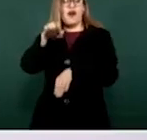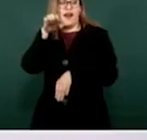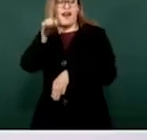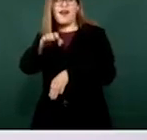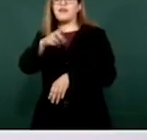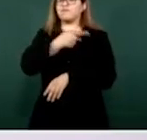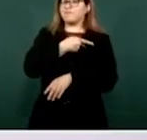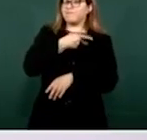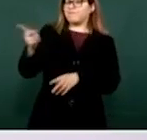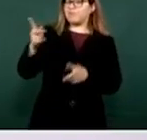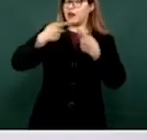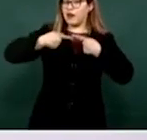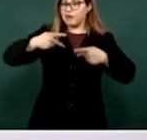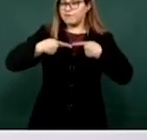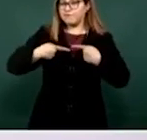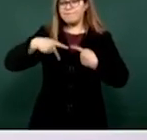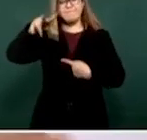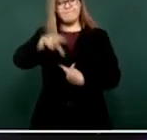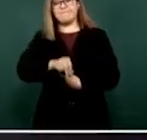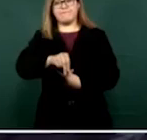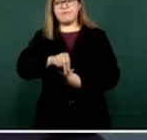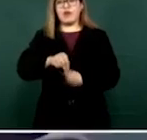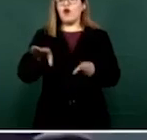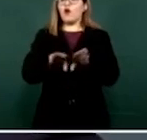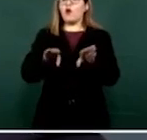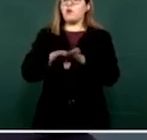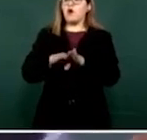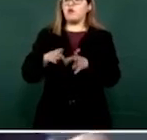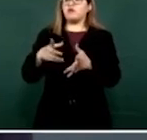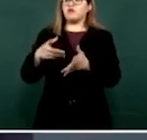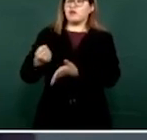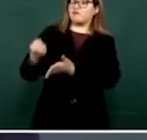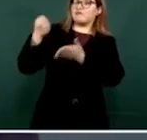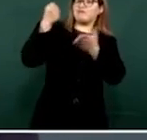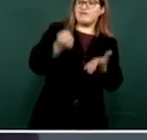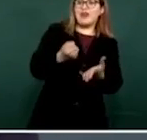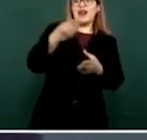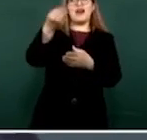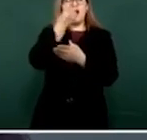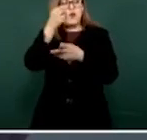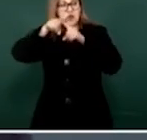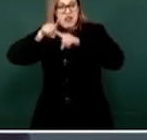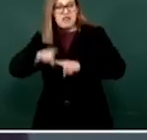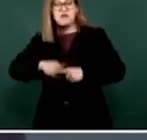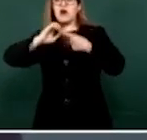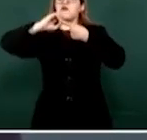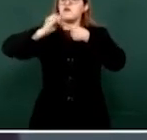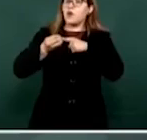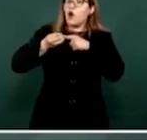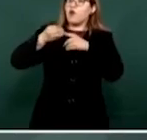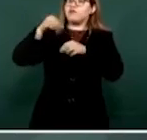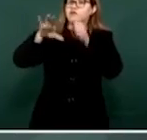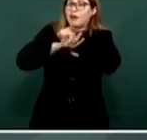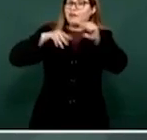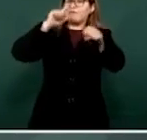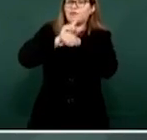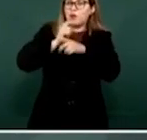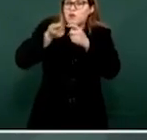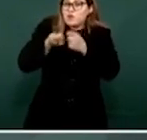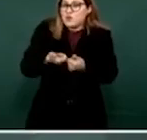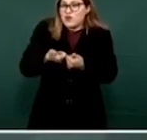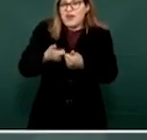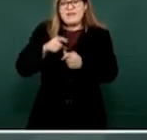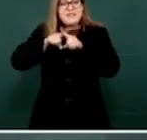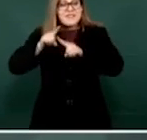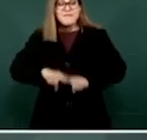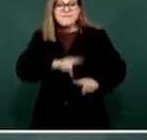gente, que no se repartan despensas, frijol con gorgojo,